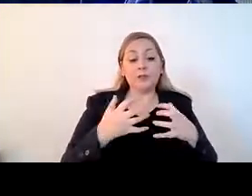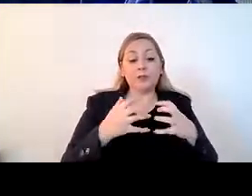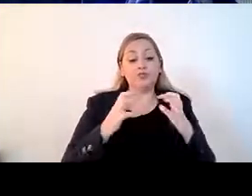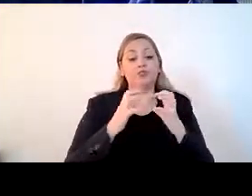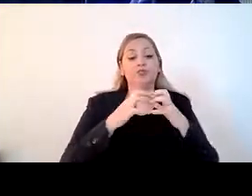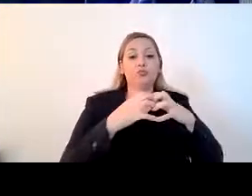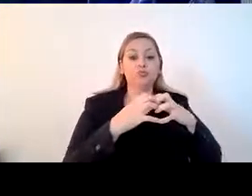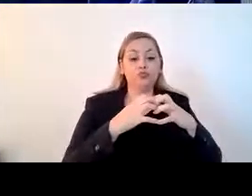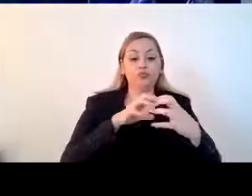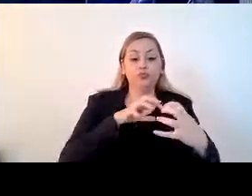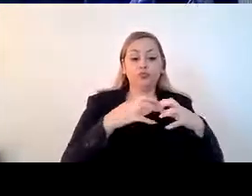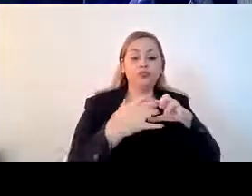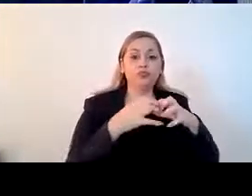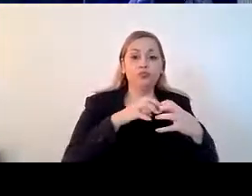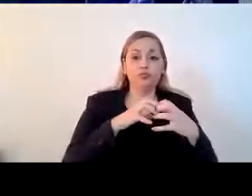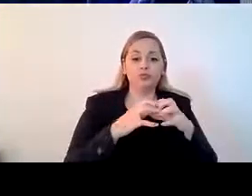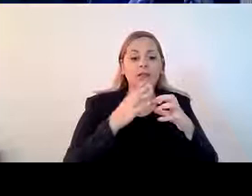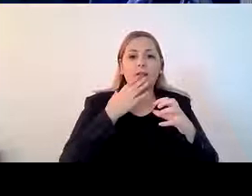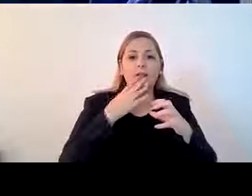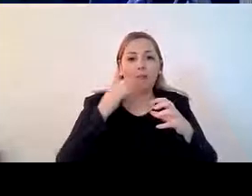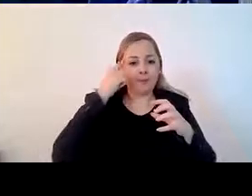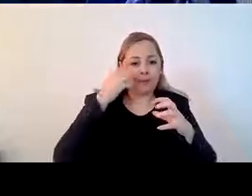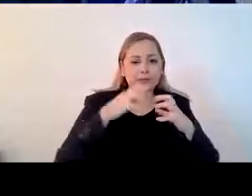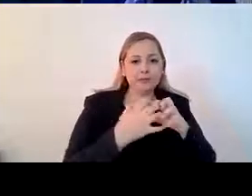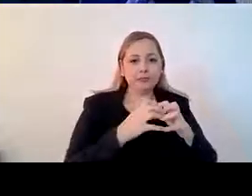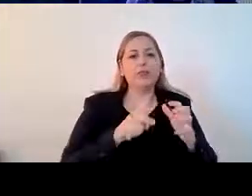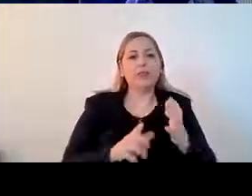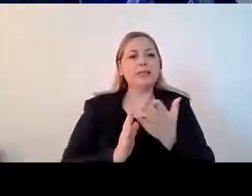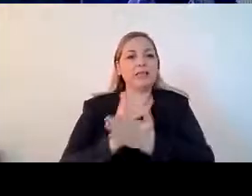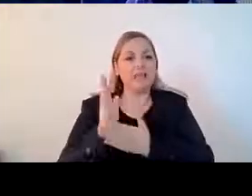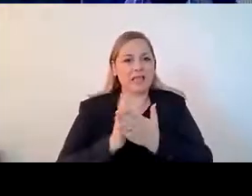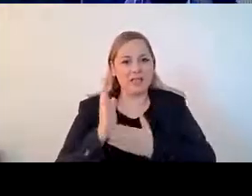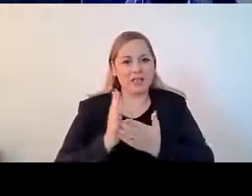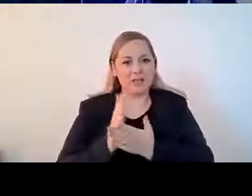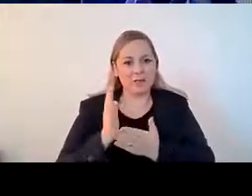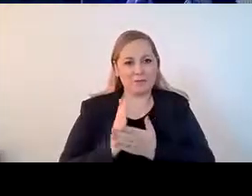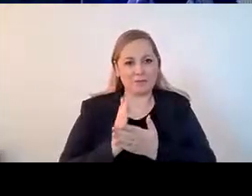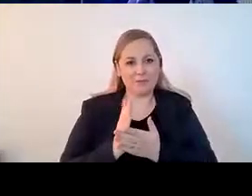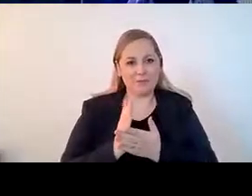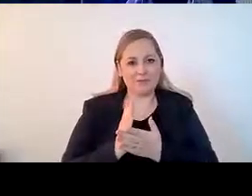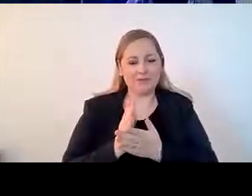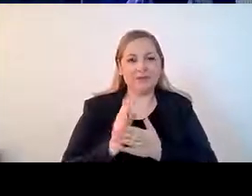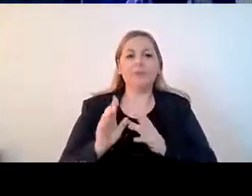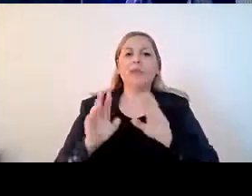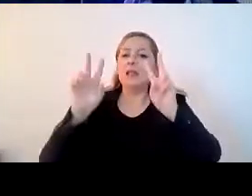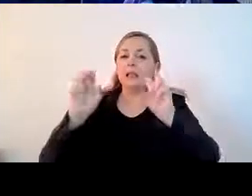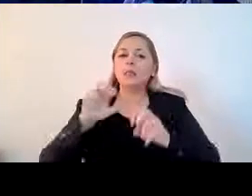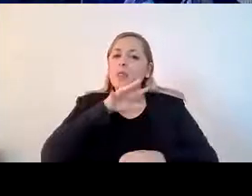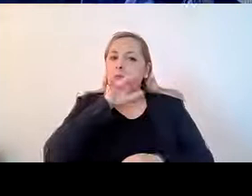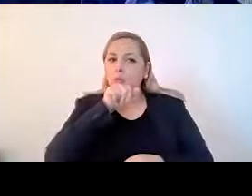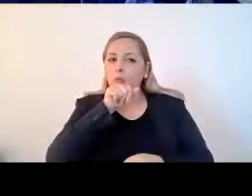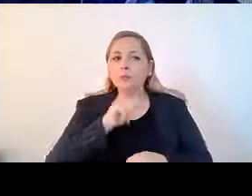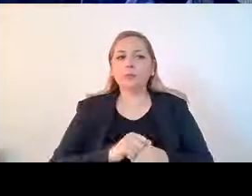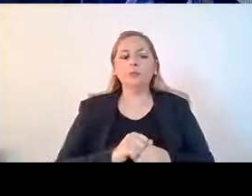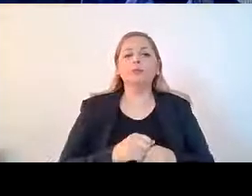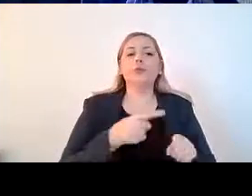y neurocognitivas, se encontraría aún en inicio referido a los adultos. En